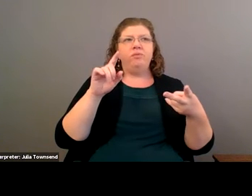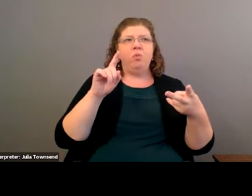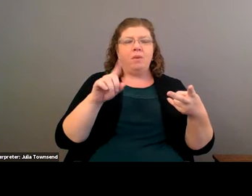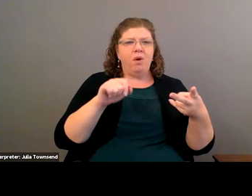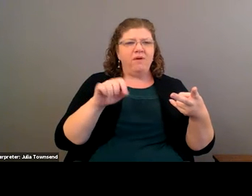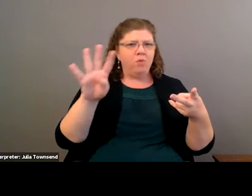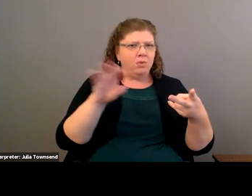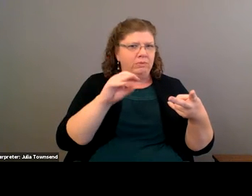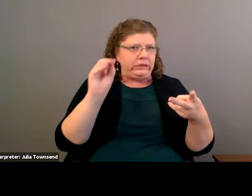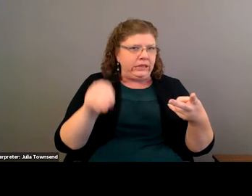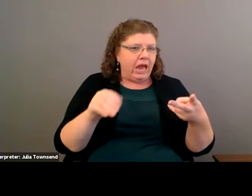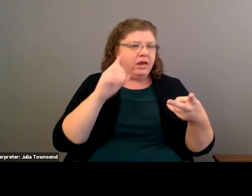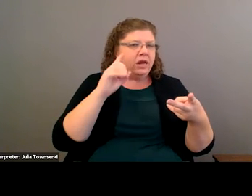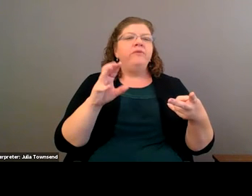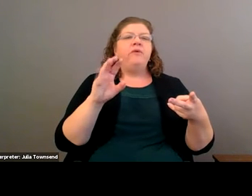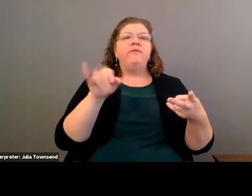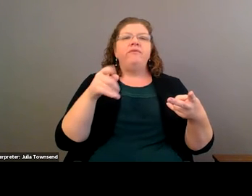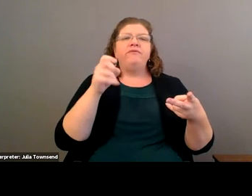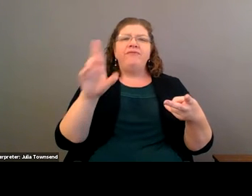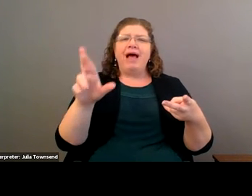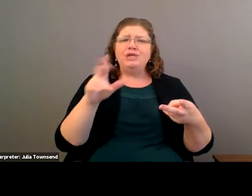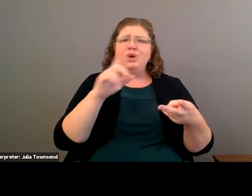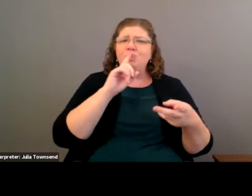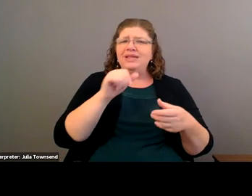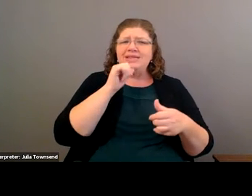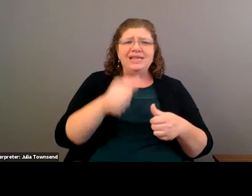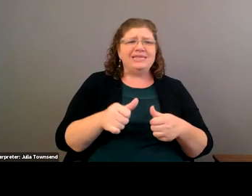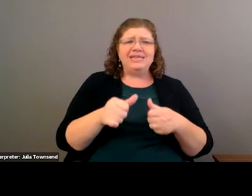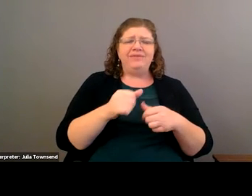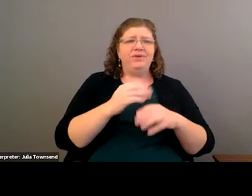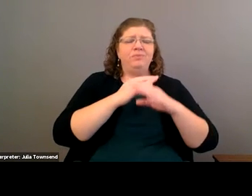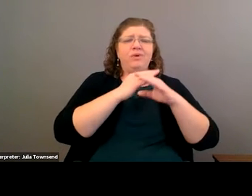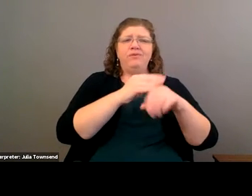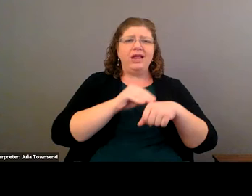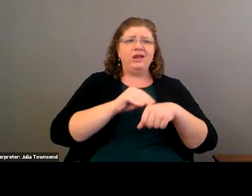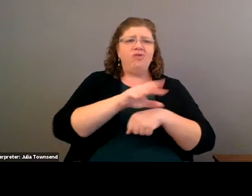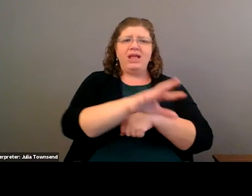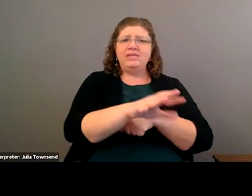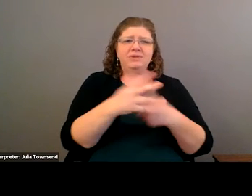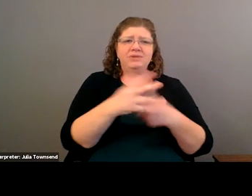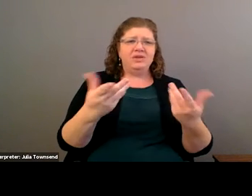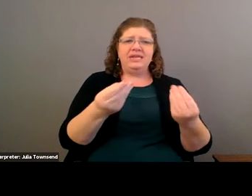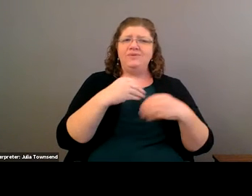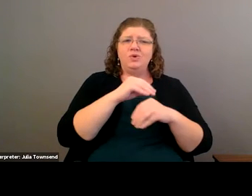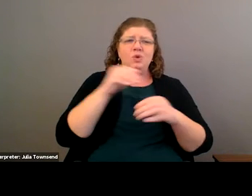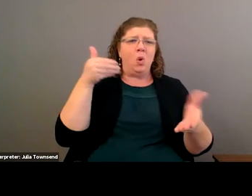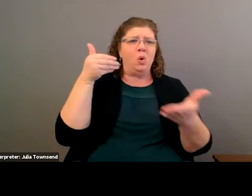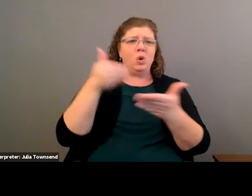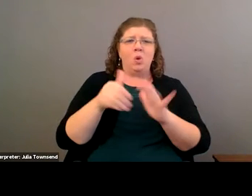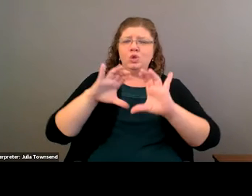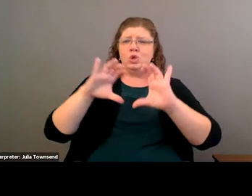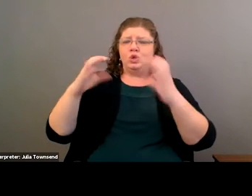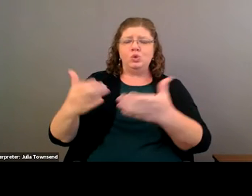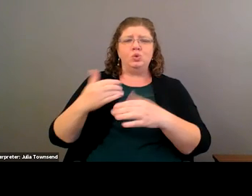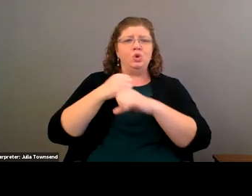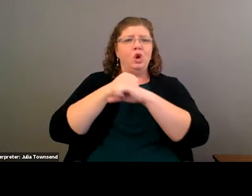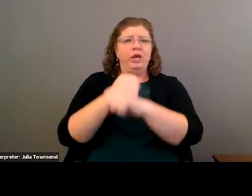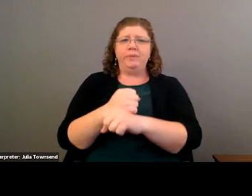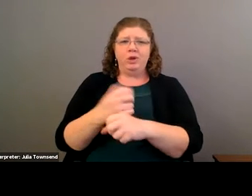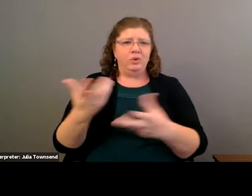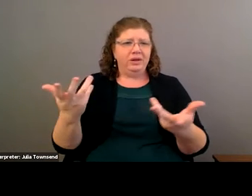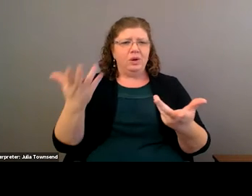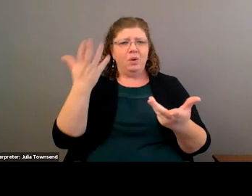Pfizer. La reducción del riesgo en una vacuna no previene la transmisión, entonces eso no nos va a llevar